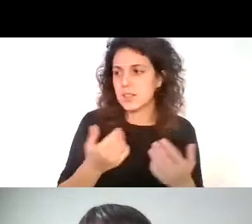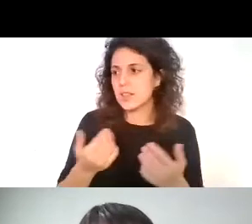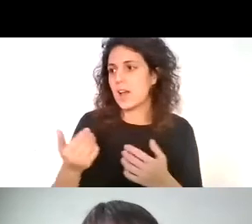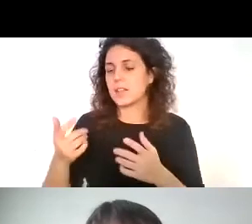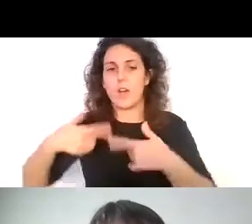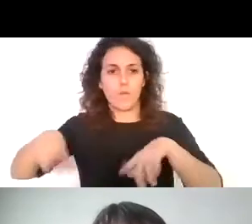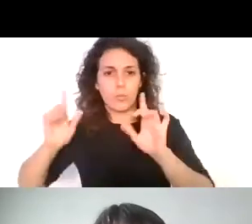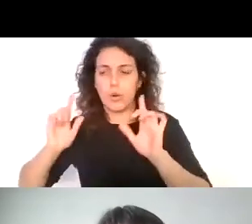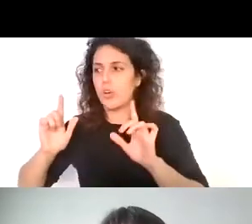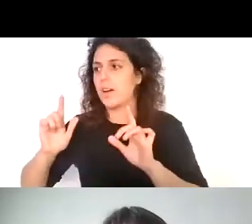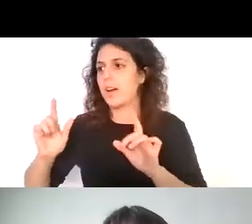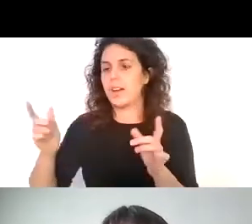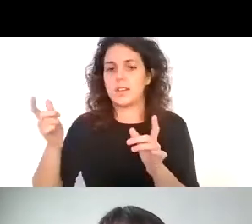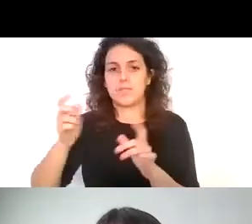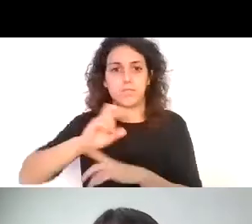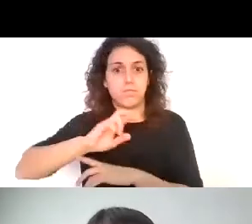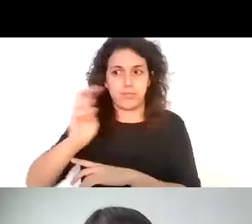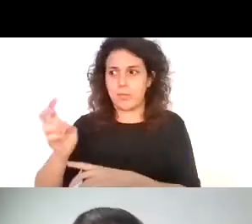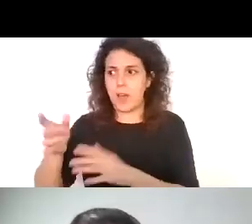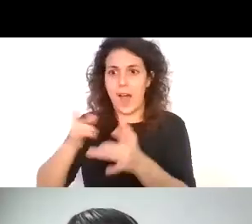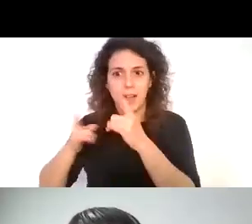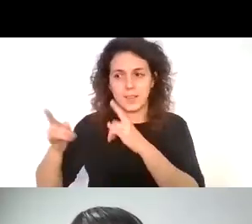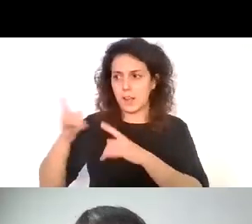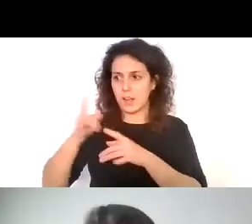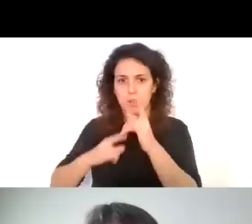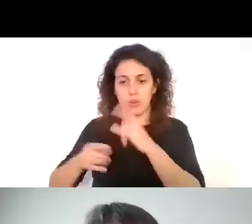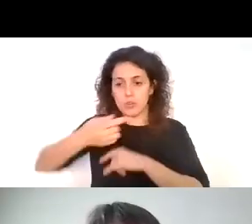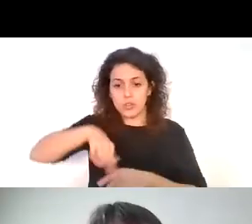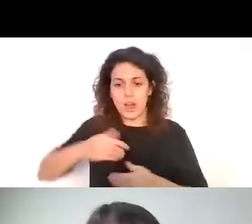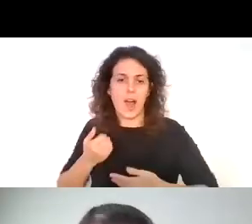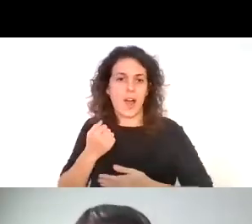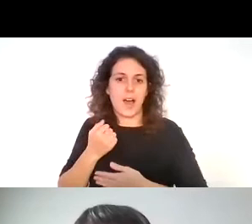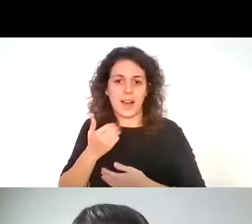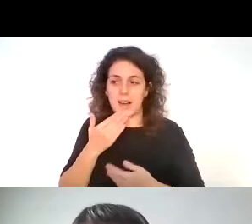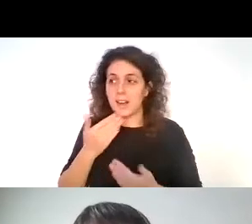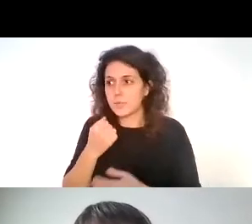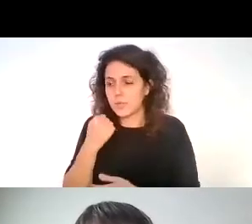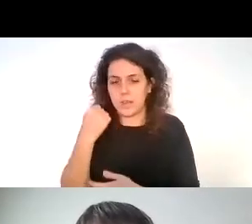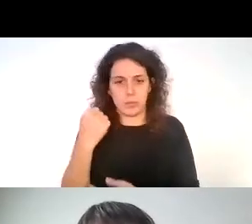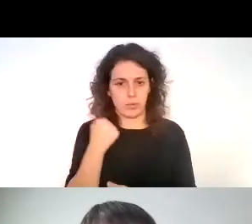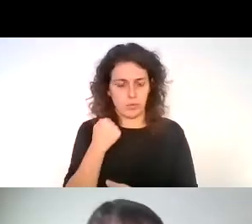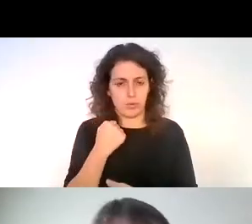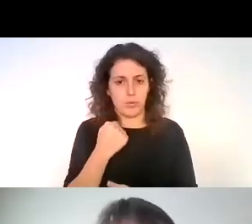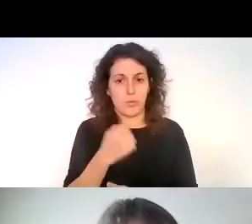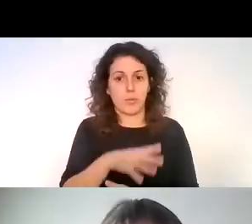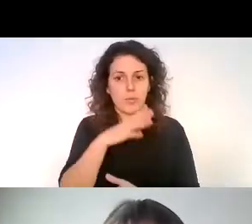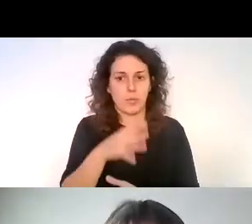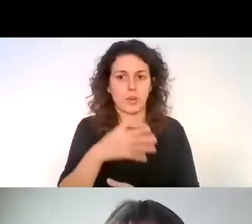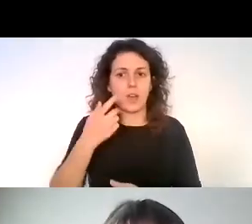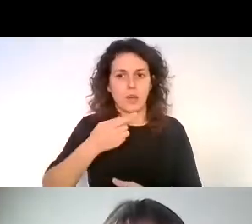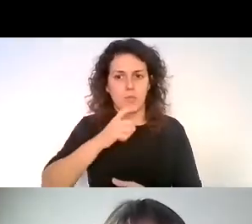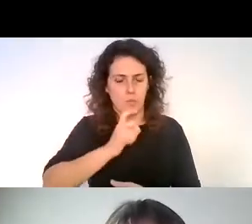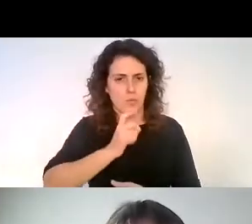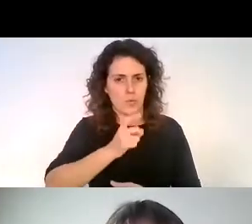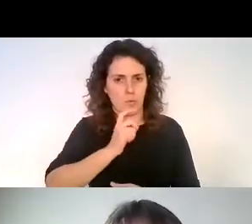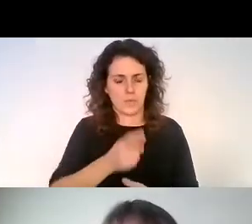viajes, turoperadores, etcétera. Por lo tanto, contar con los apoyos de estos tipos de organismos realmente es muy valioso para